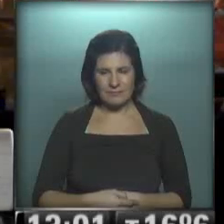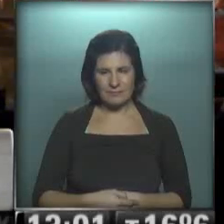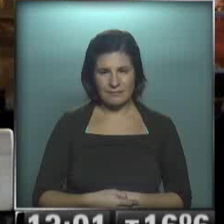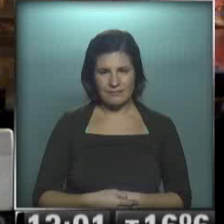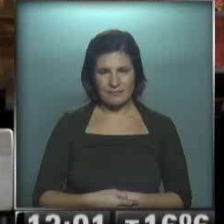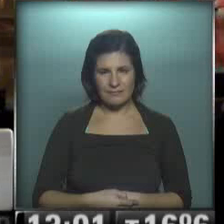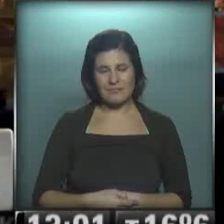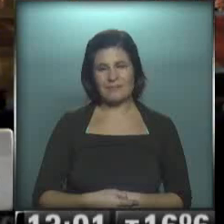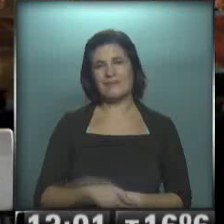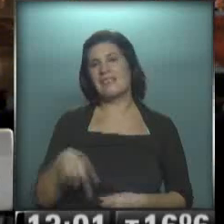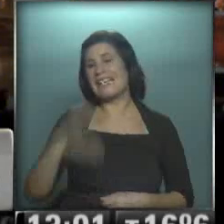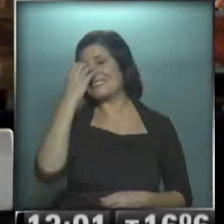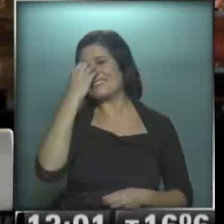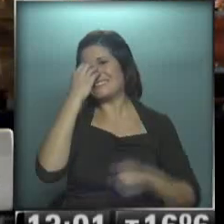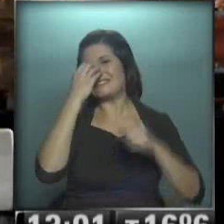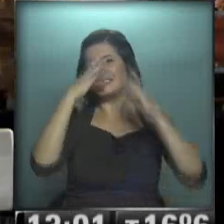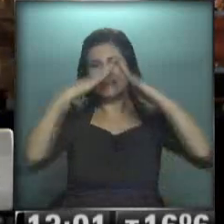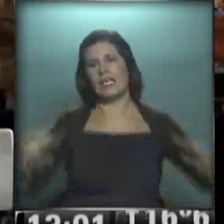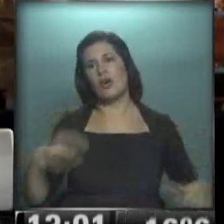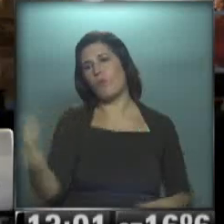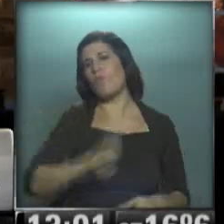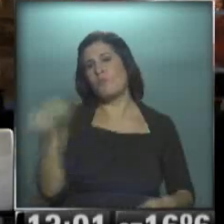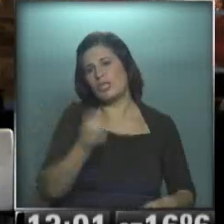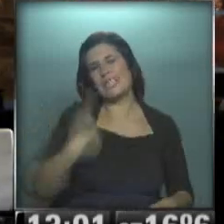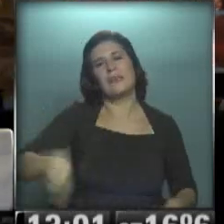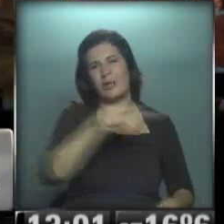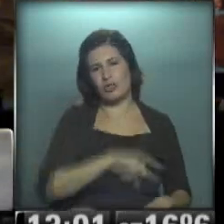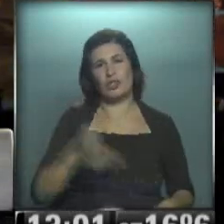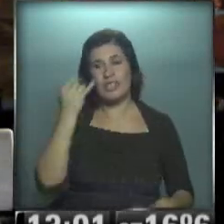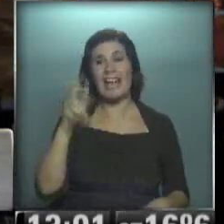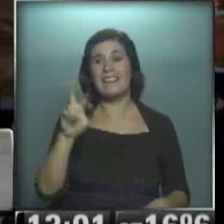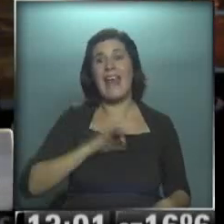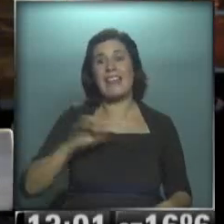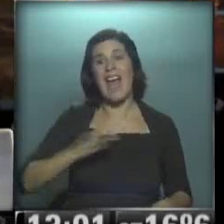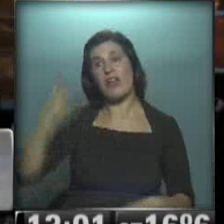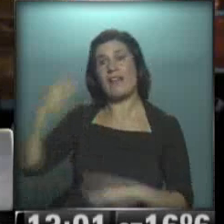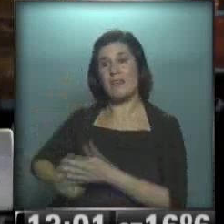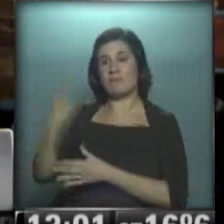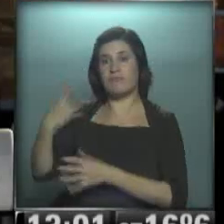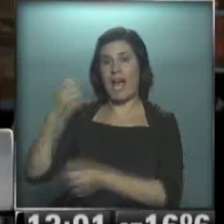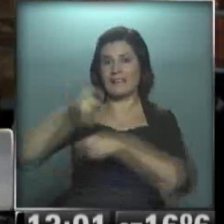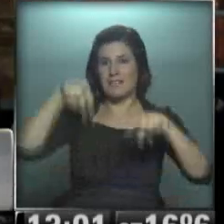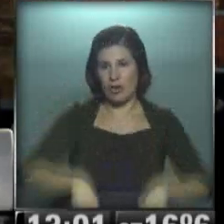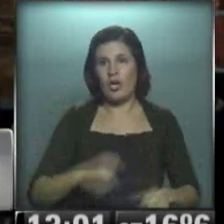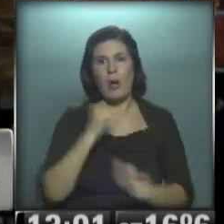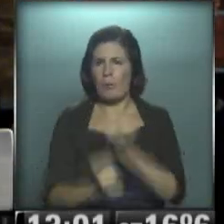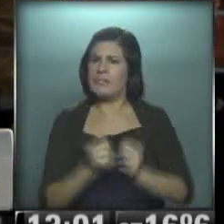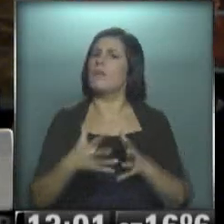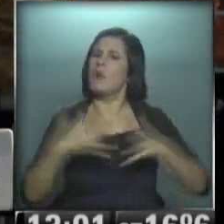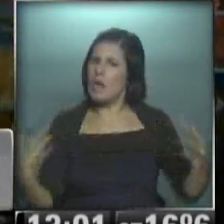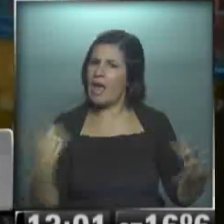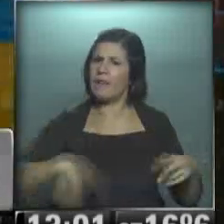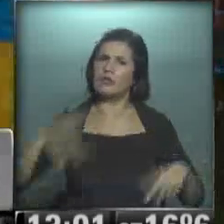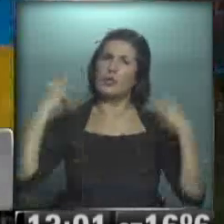La historia del circo este año es un año importante para nosotros porque cumplimos 30 años de vida. Somos una empresa bastante grande, viajamos